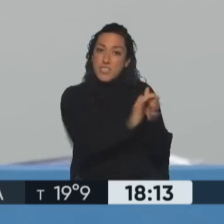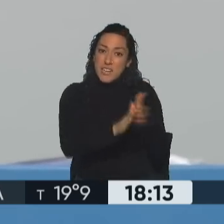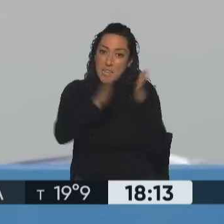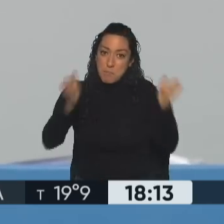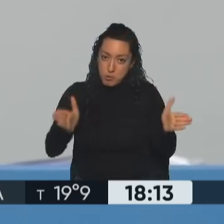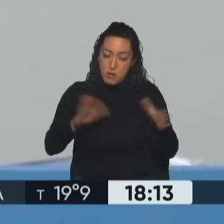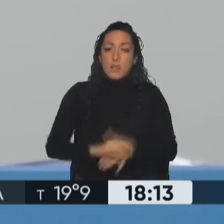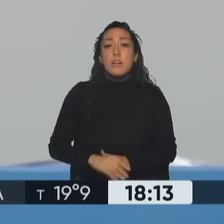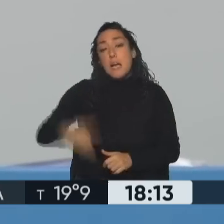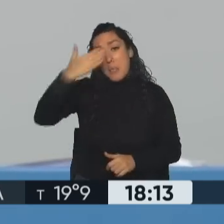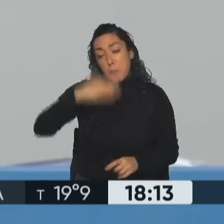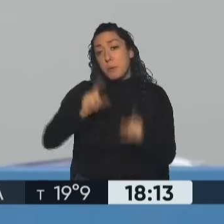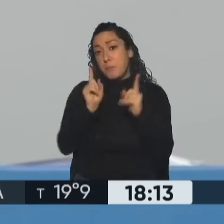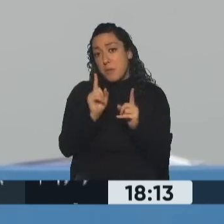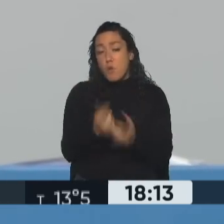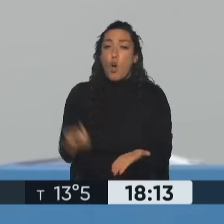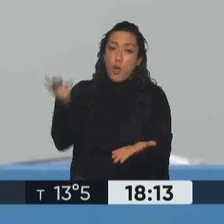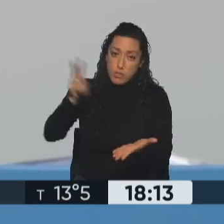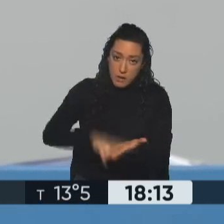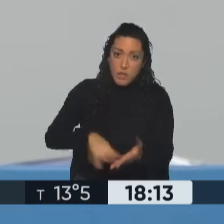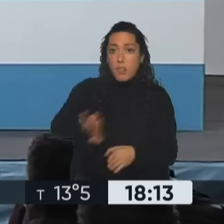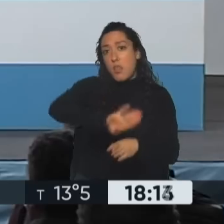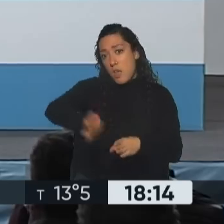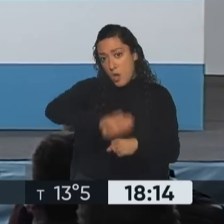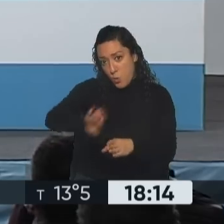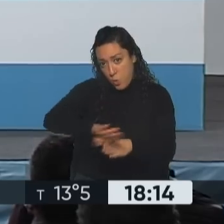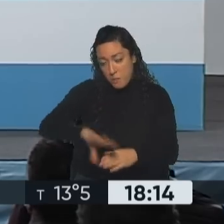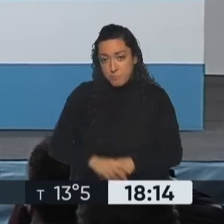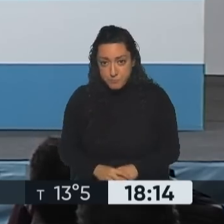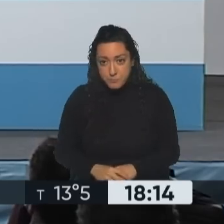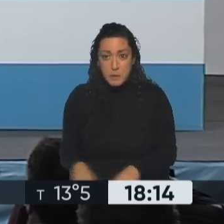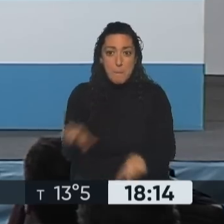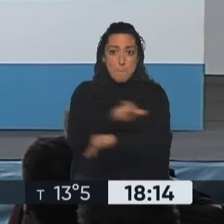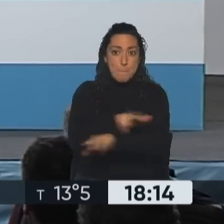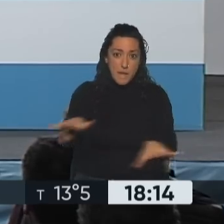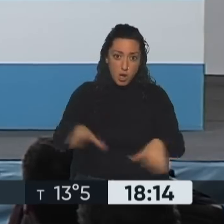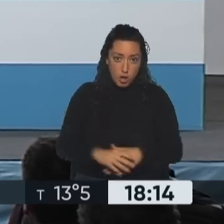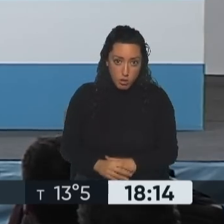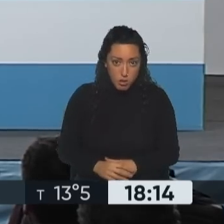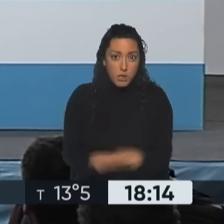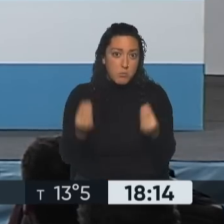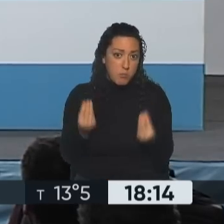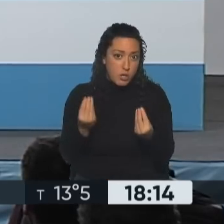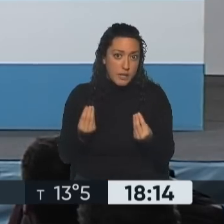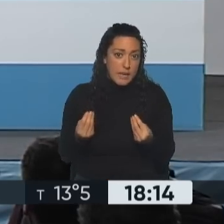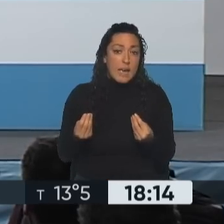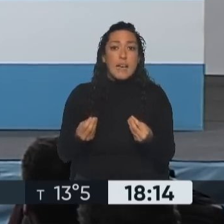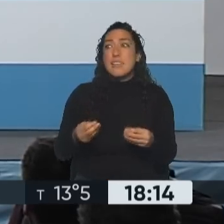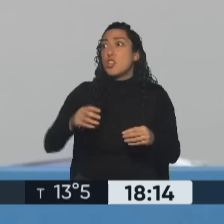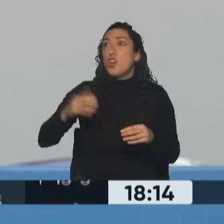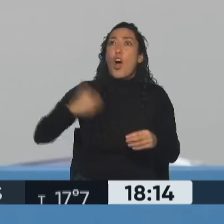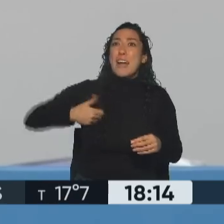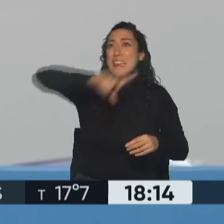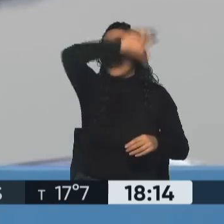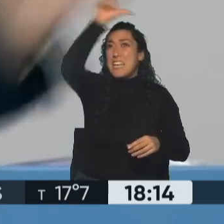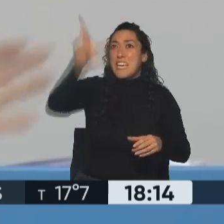tarde con el endeudamiento, que fue peor porque se quedaron con los ahorros de todos los argentinos y